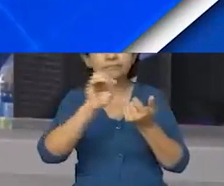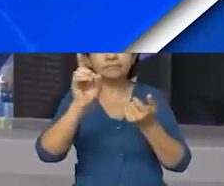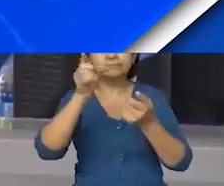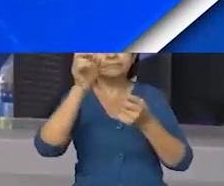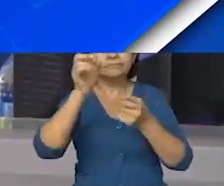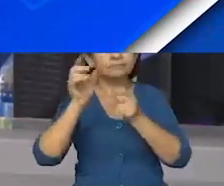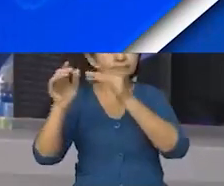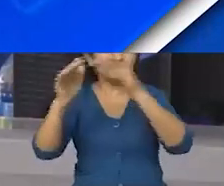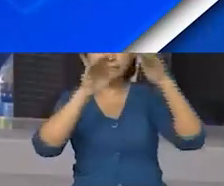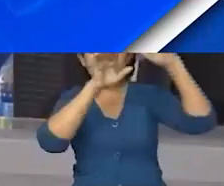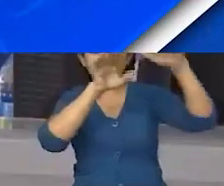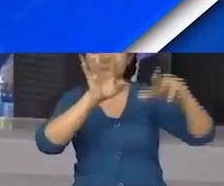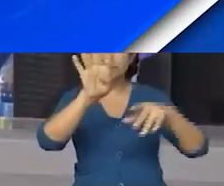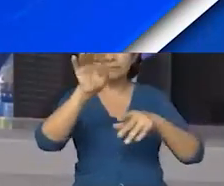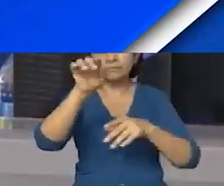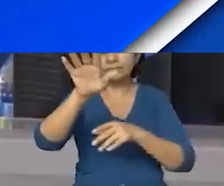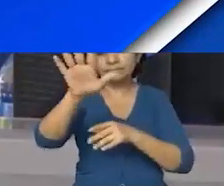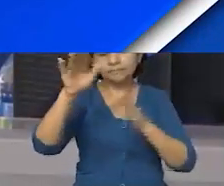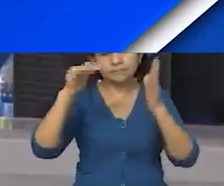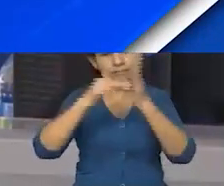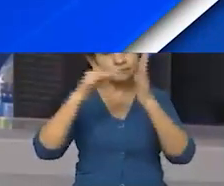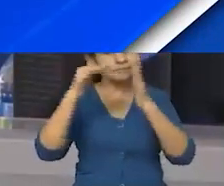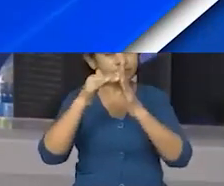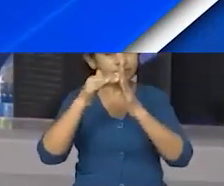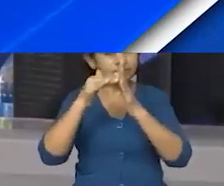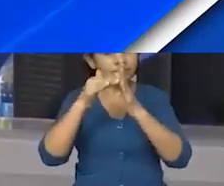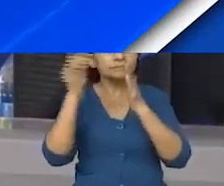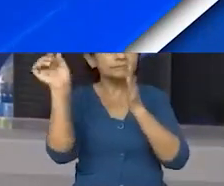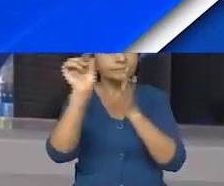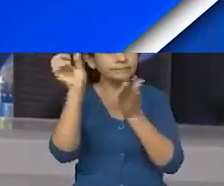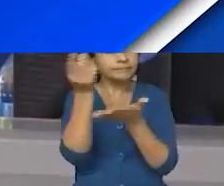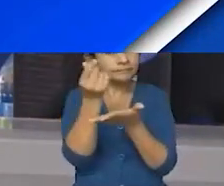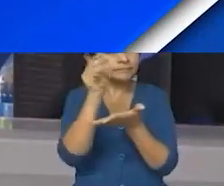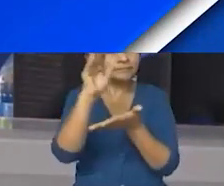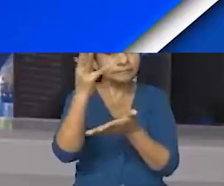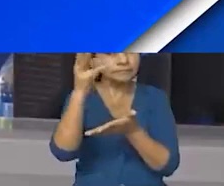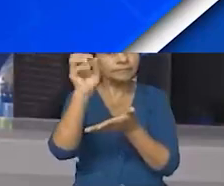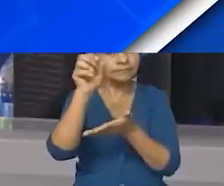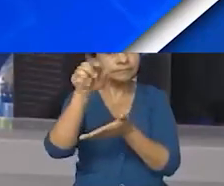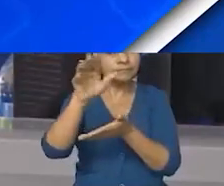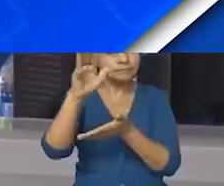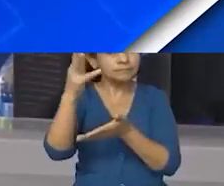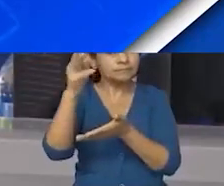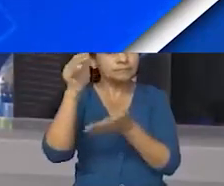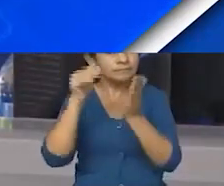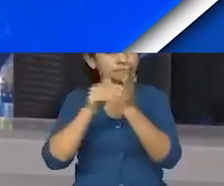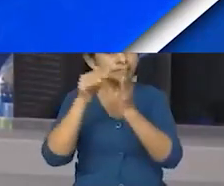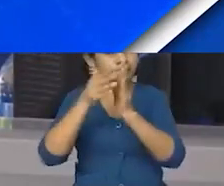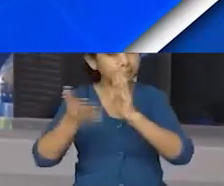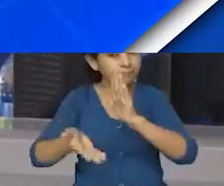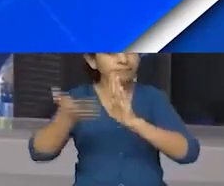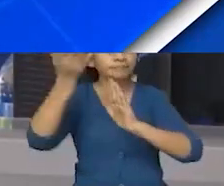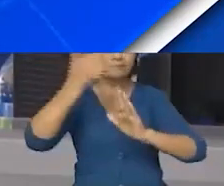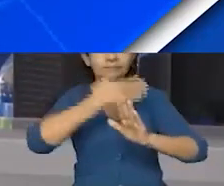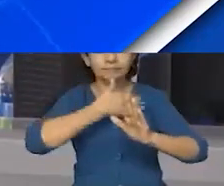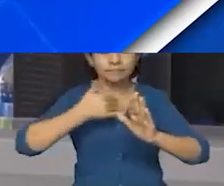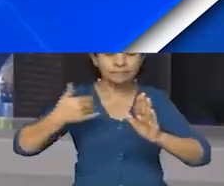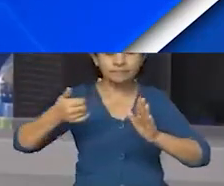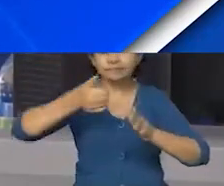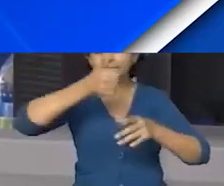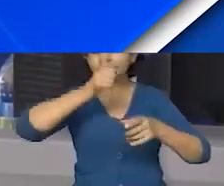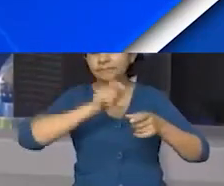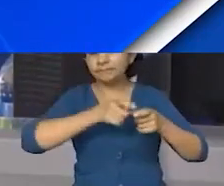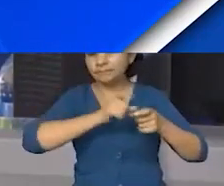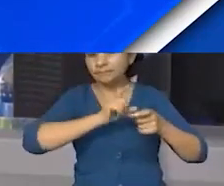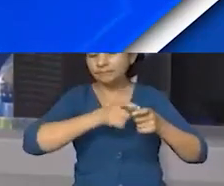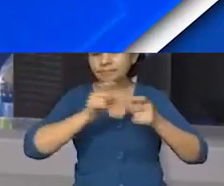la ciudad de León, 4.5 millones. Aumento en préstamo externo por 90.9 millones. Aumento, mejoramiento y ampliación del sistema de